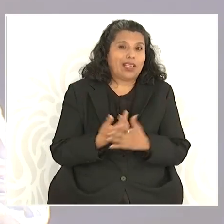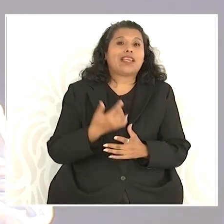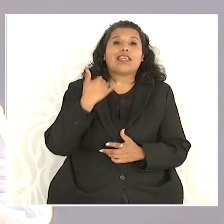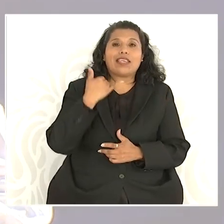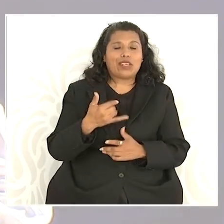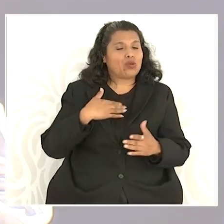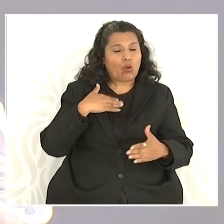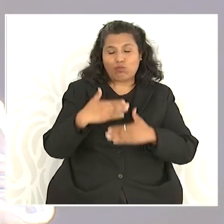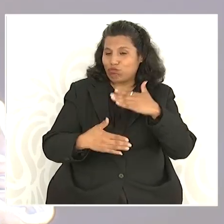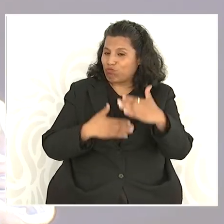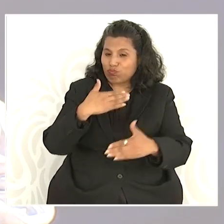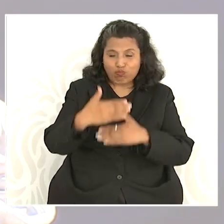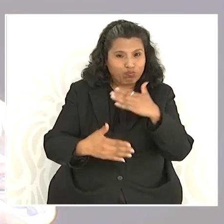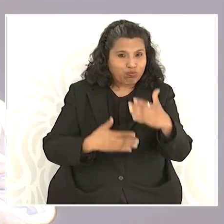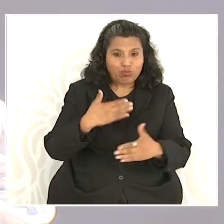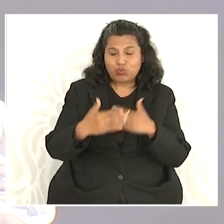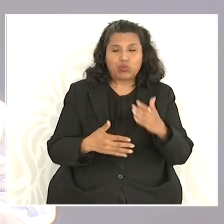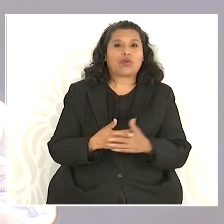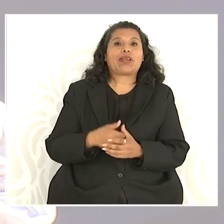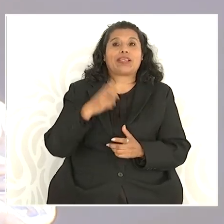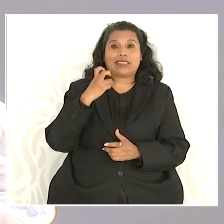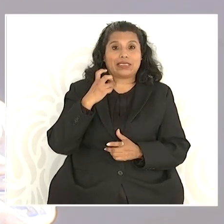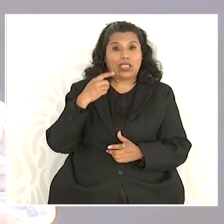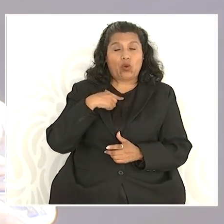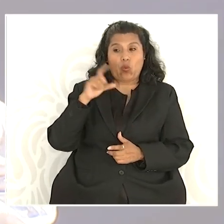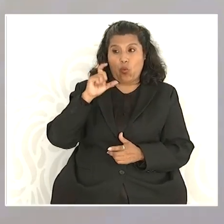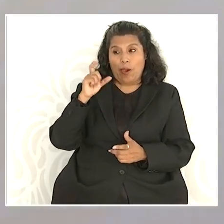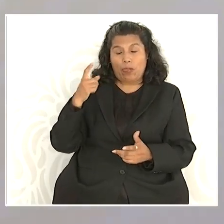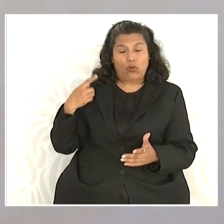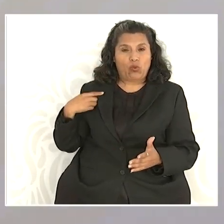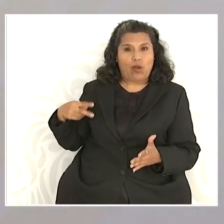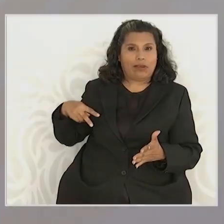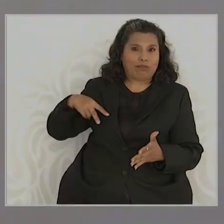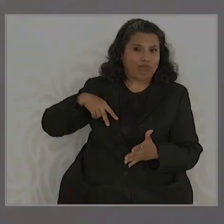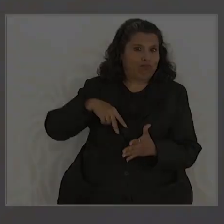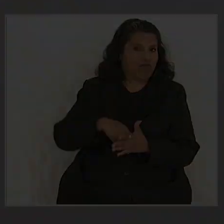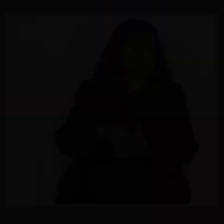juré cuando llegamos a la presidencia de la República. Así